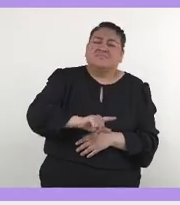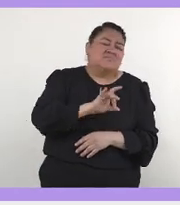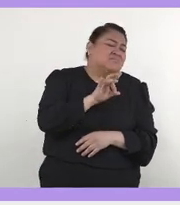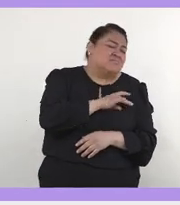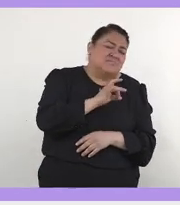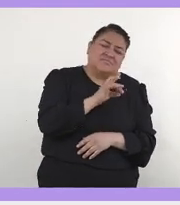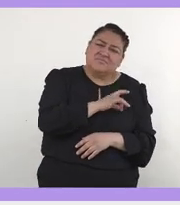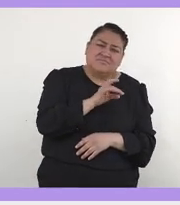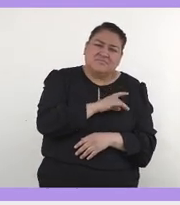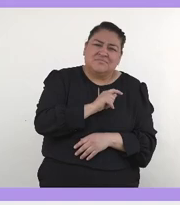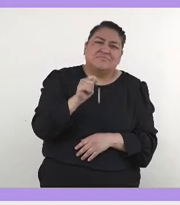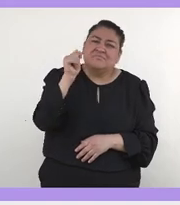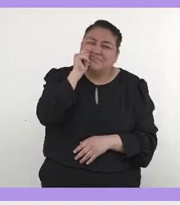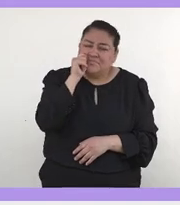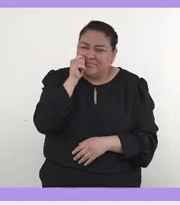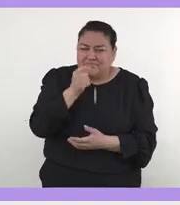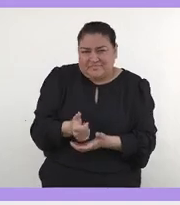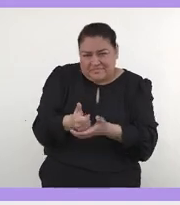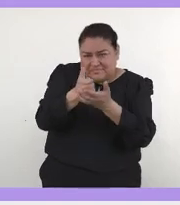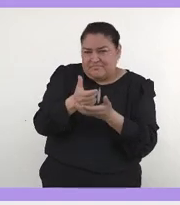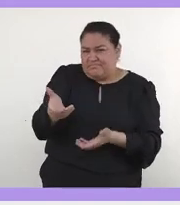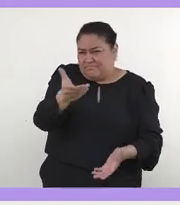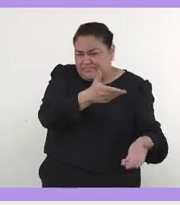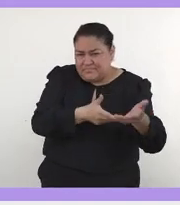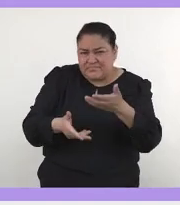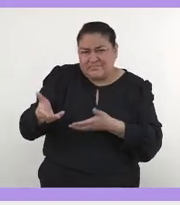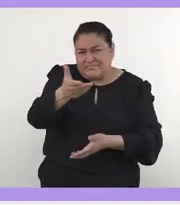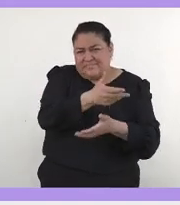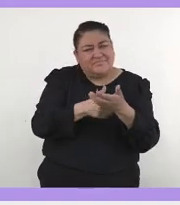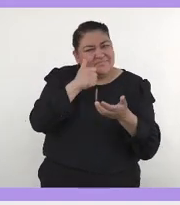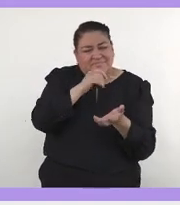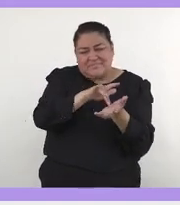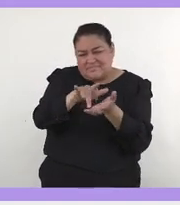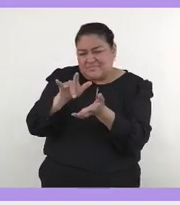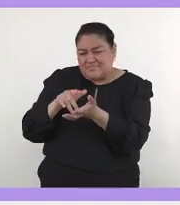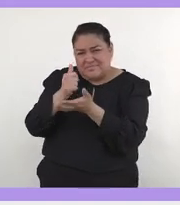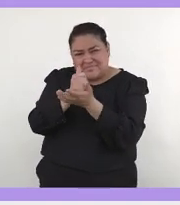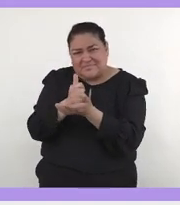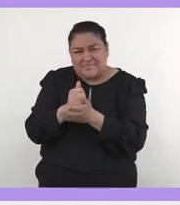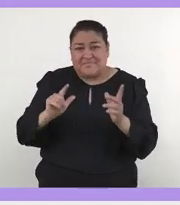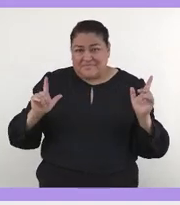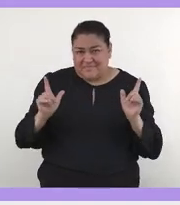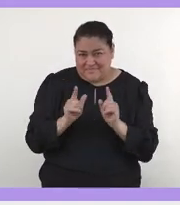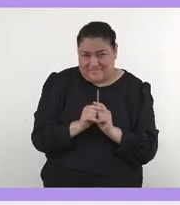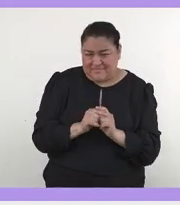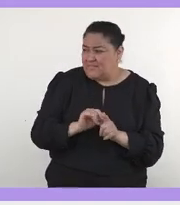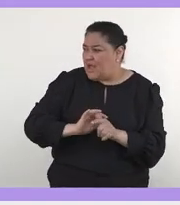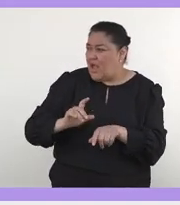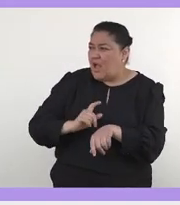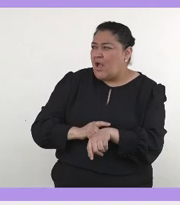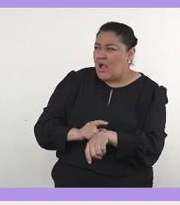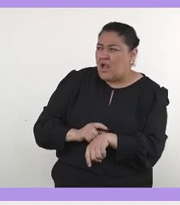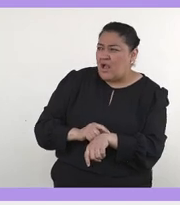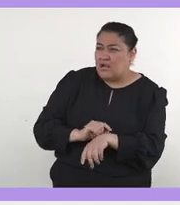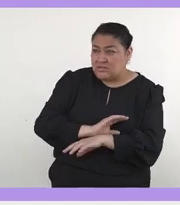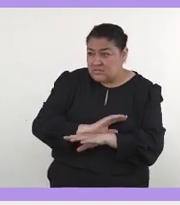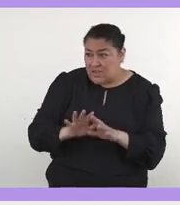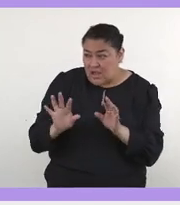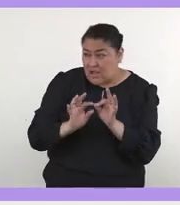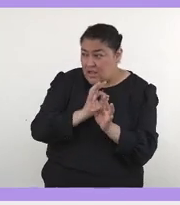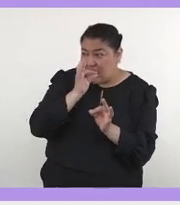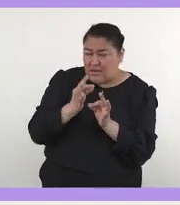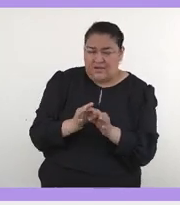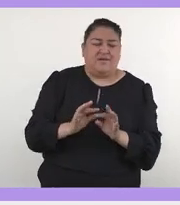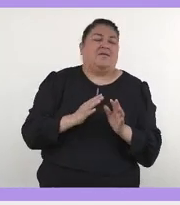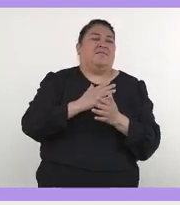muchas personas y aquí nos sostenemos para eso está el abrazo solo lo siempre y creo que ya no ya me pasé no lo hice